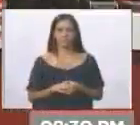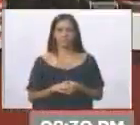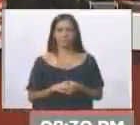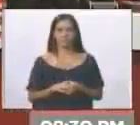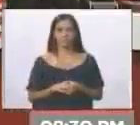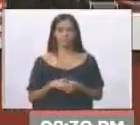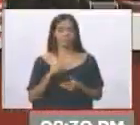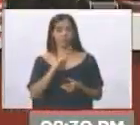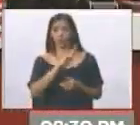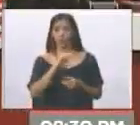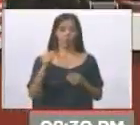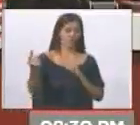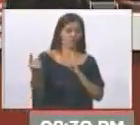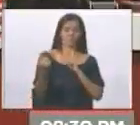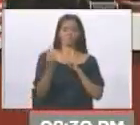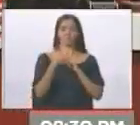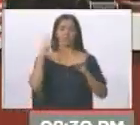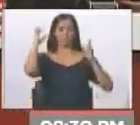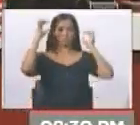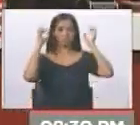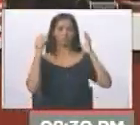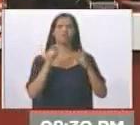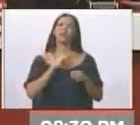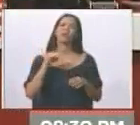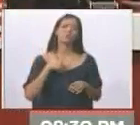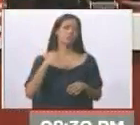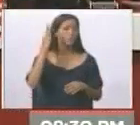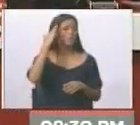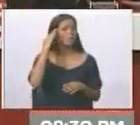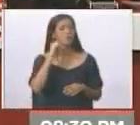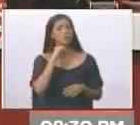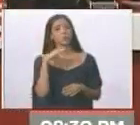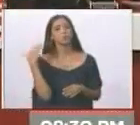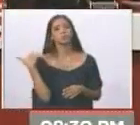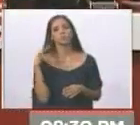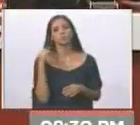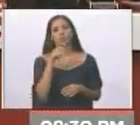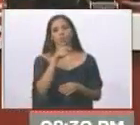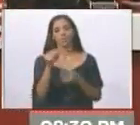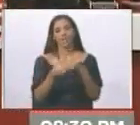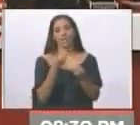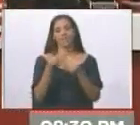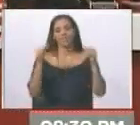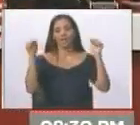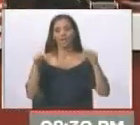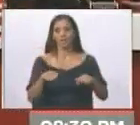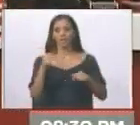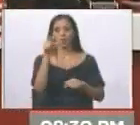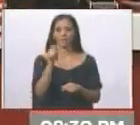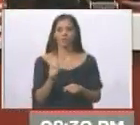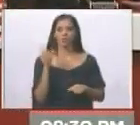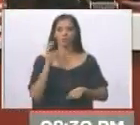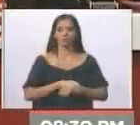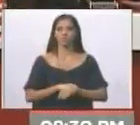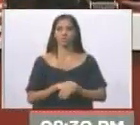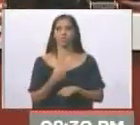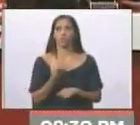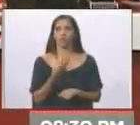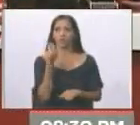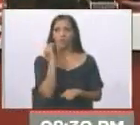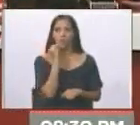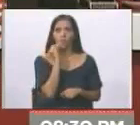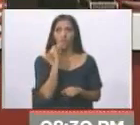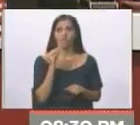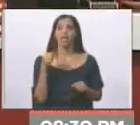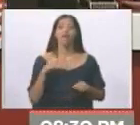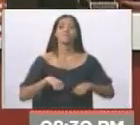No vengan con sus cuentos, que de esos cuentos nosotros no sabemos las historias. De lo que ustedes hacían aquí a una persona cuando la detenían. ¿Cuántos jóvenes? Todavía